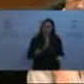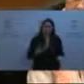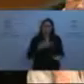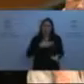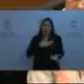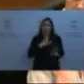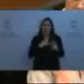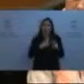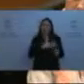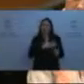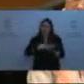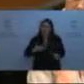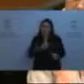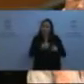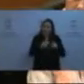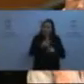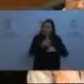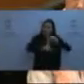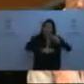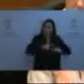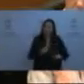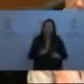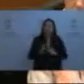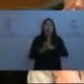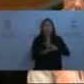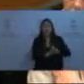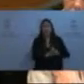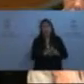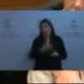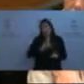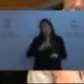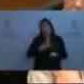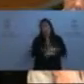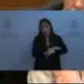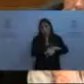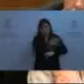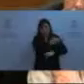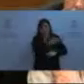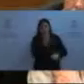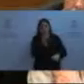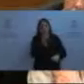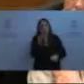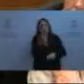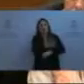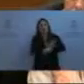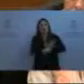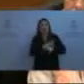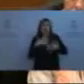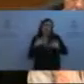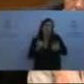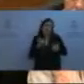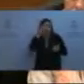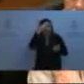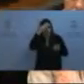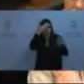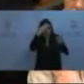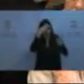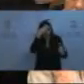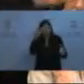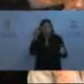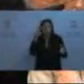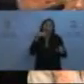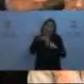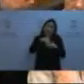solucionarla y dar uso a esa capilla. Y, por otro lado, un ayuntamiento gobernado por ustedes, una consejería, efectivamente, de Sanidad, que es la titular, por supuesto, del gobierno